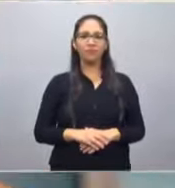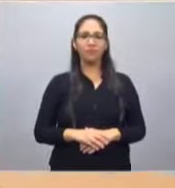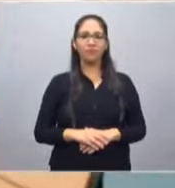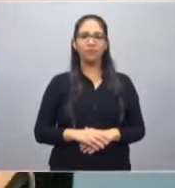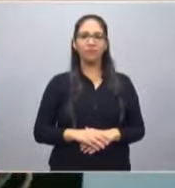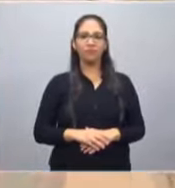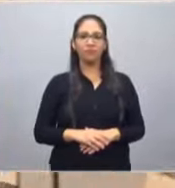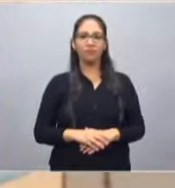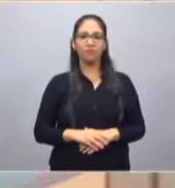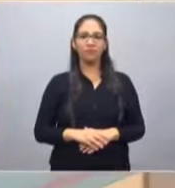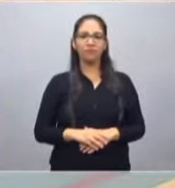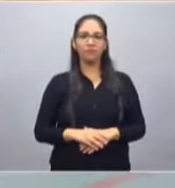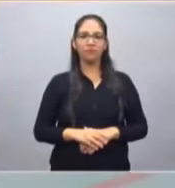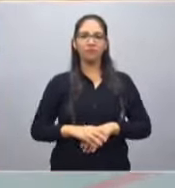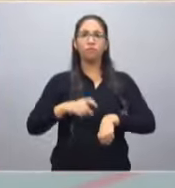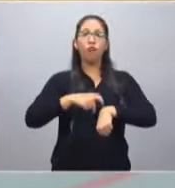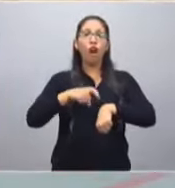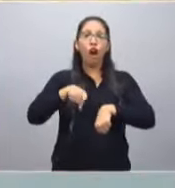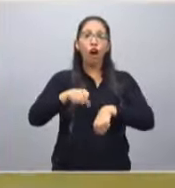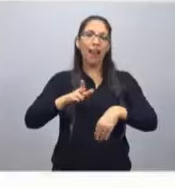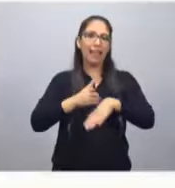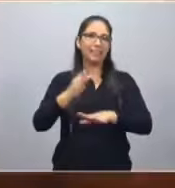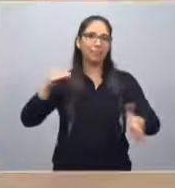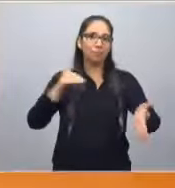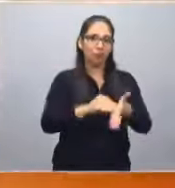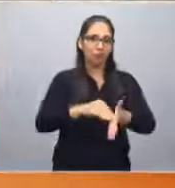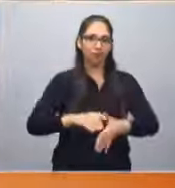institucional llegó la hora de inscribirte